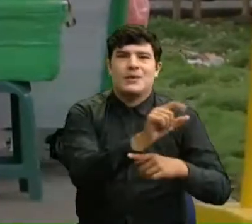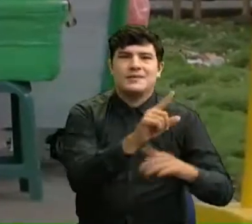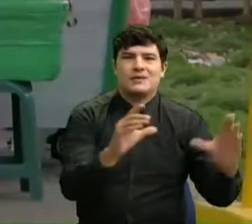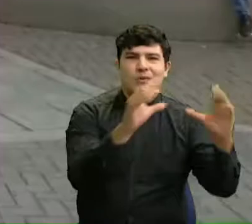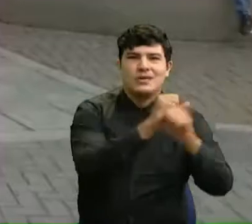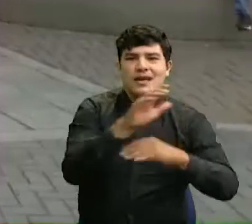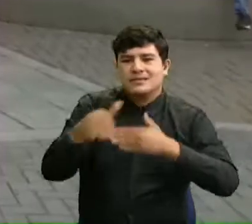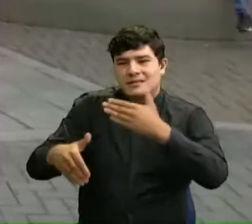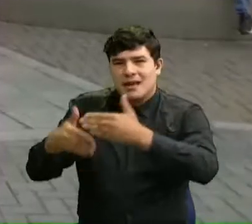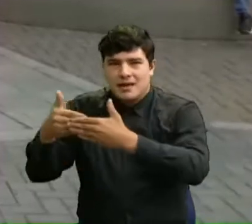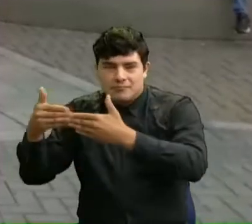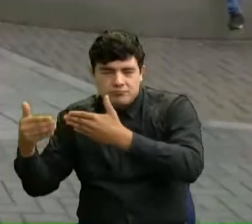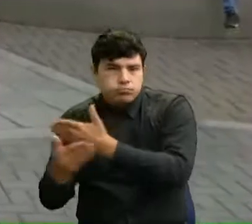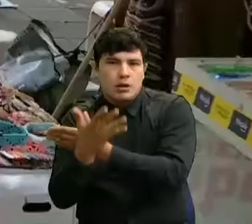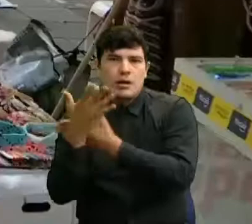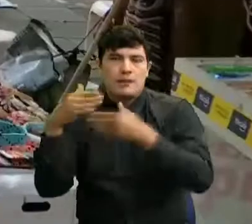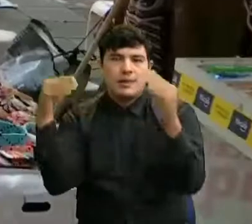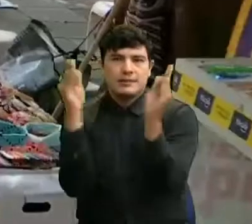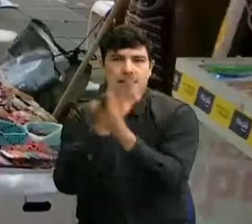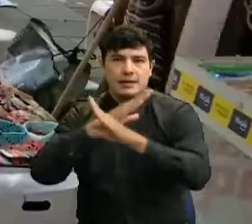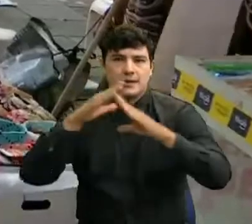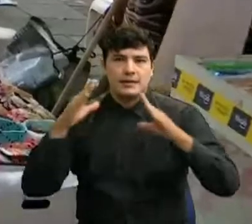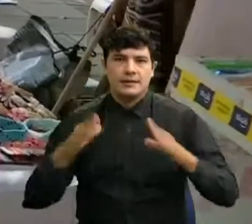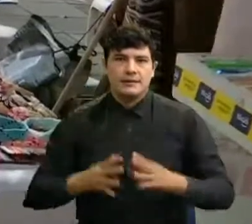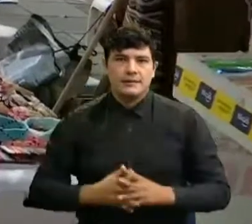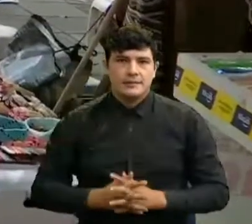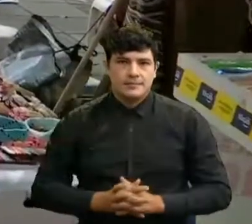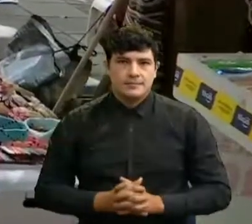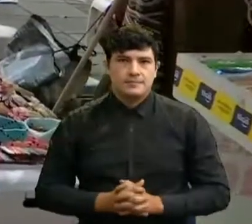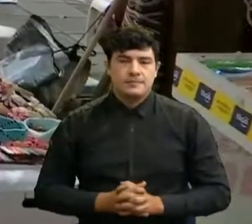extenderá hasta las 5 de la mañana.